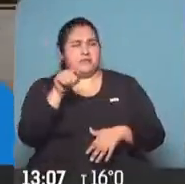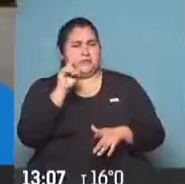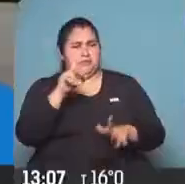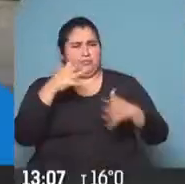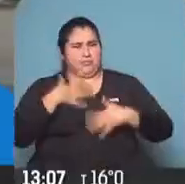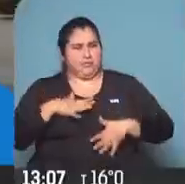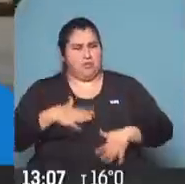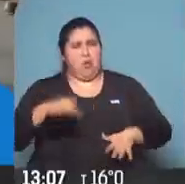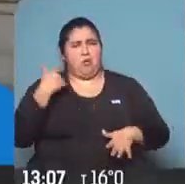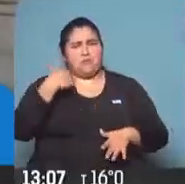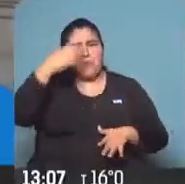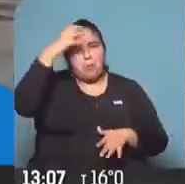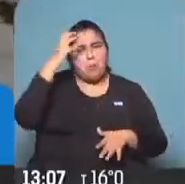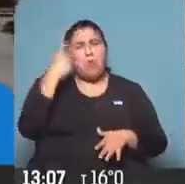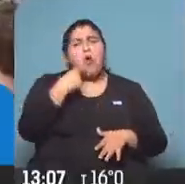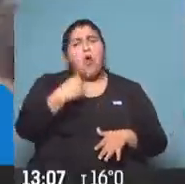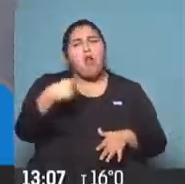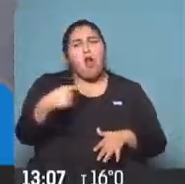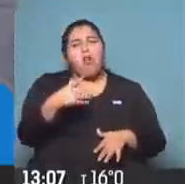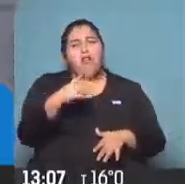molina con los gordos